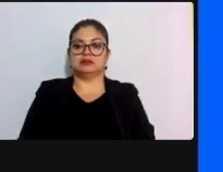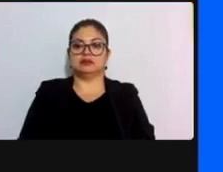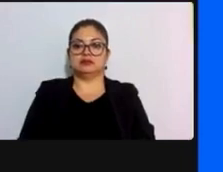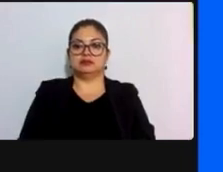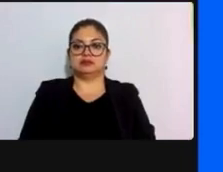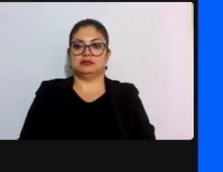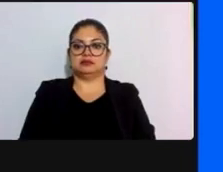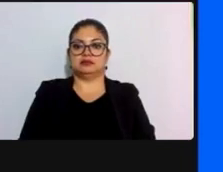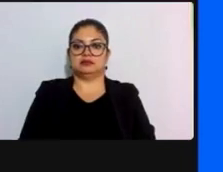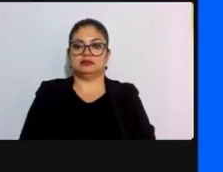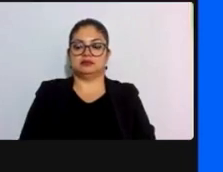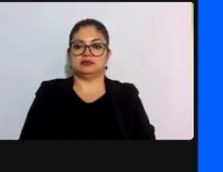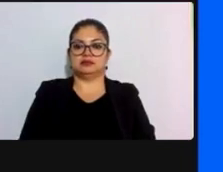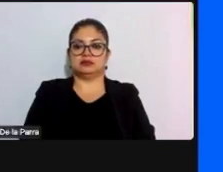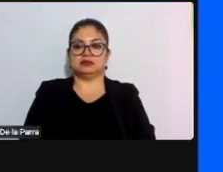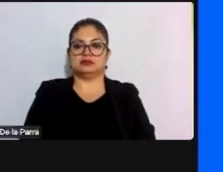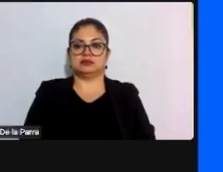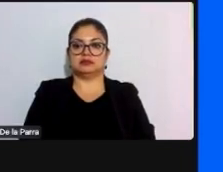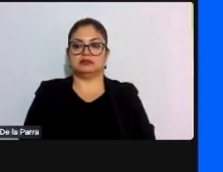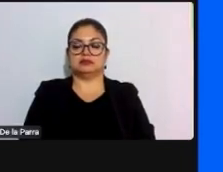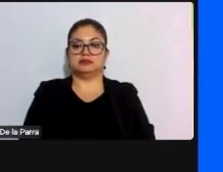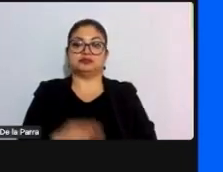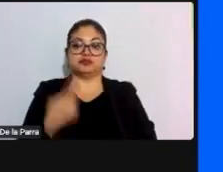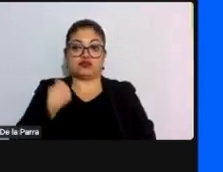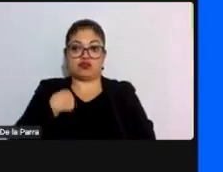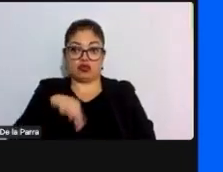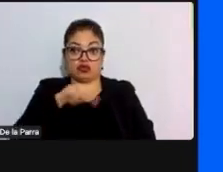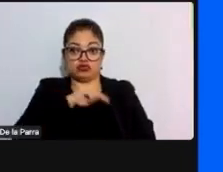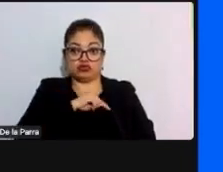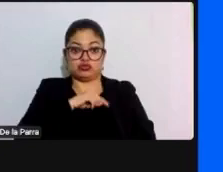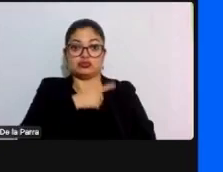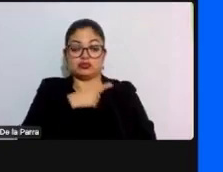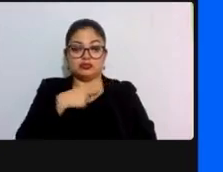Nosotros tenemos que trabajar sobre este paciente una vez detectado el daño.